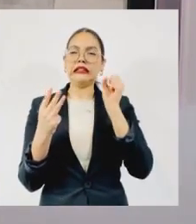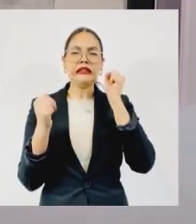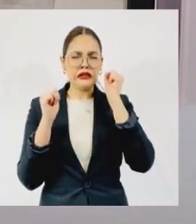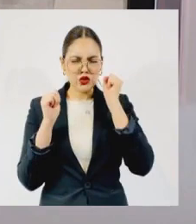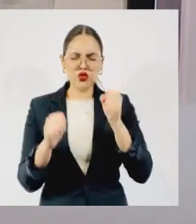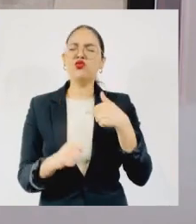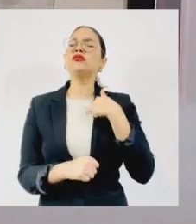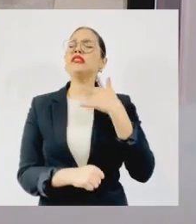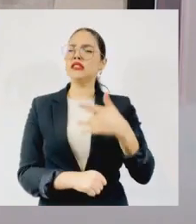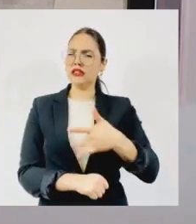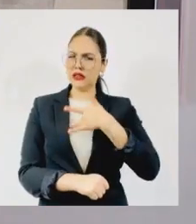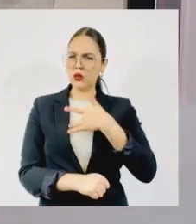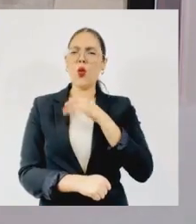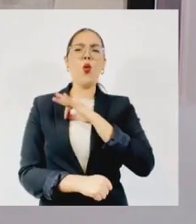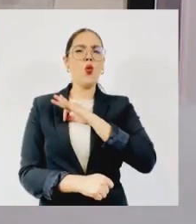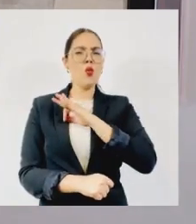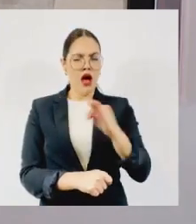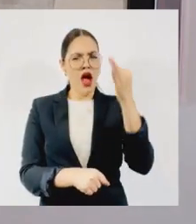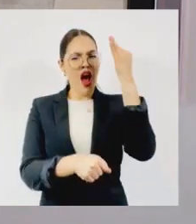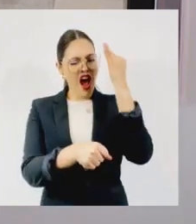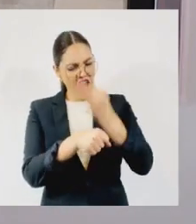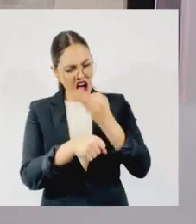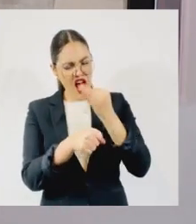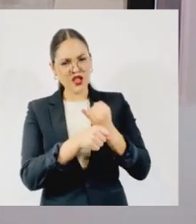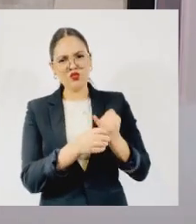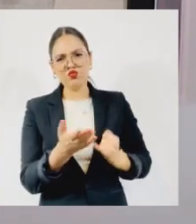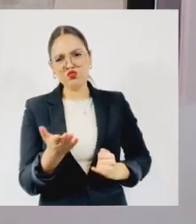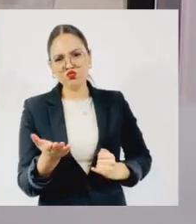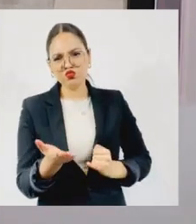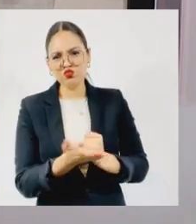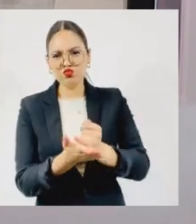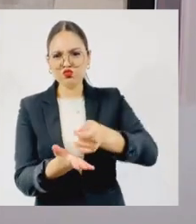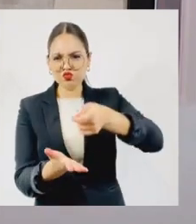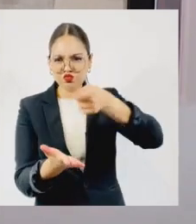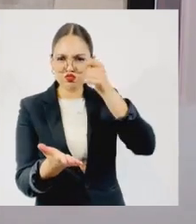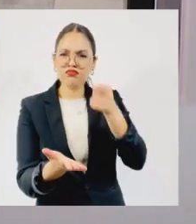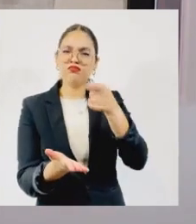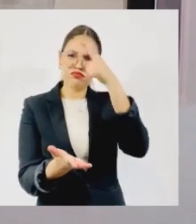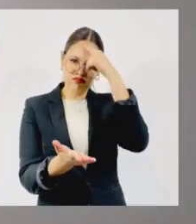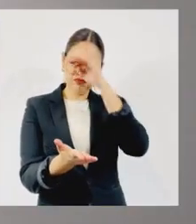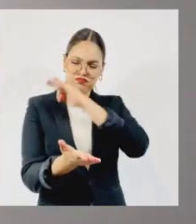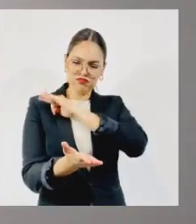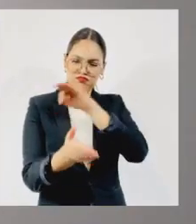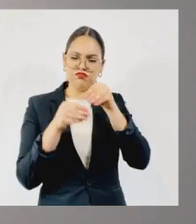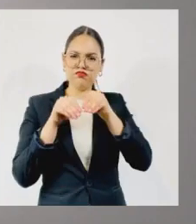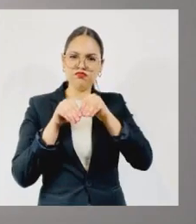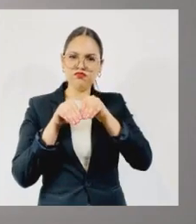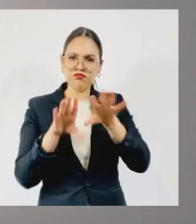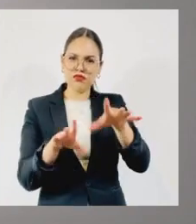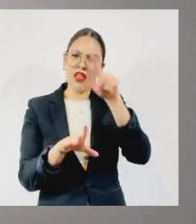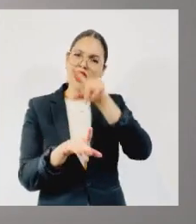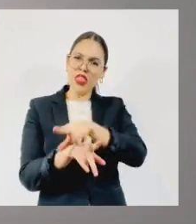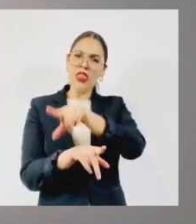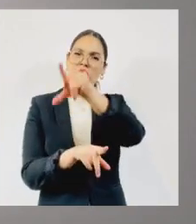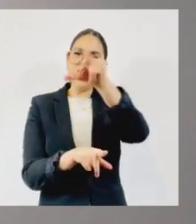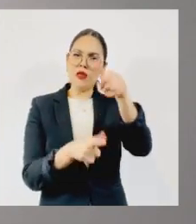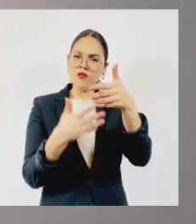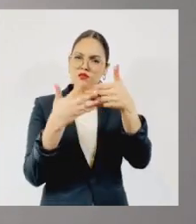votos sale ahorita y la sentencia y el engrose de la sentencia se las voy a